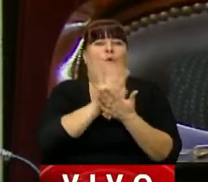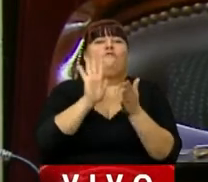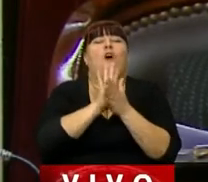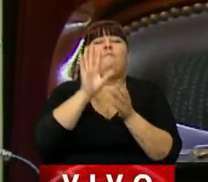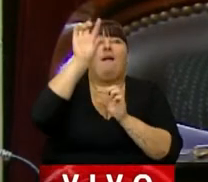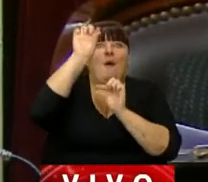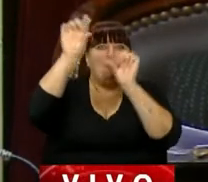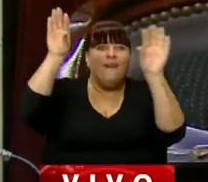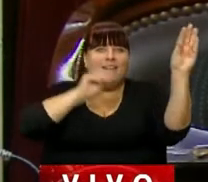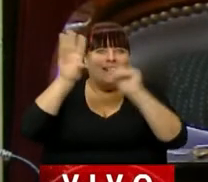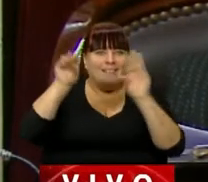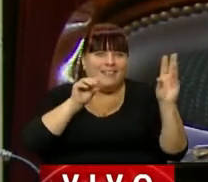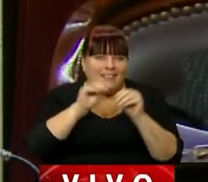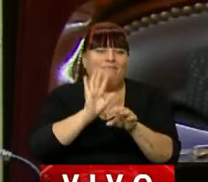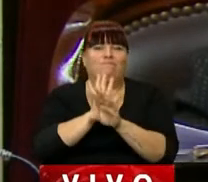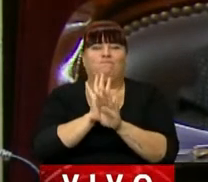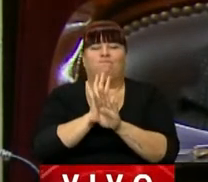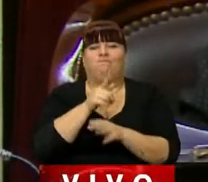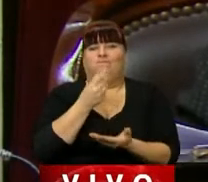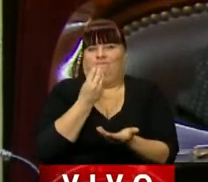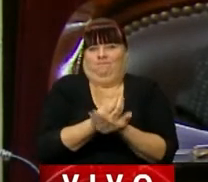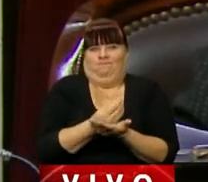mosaico que representa